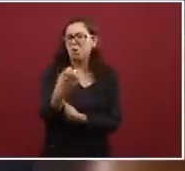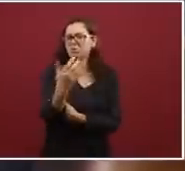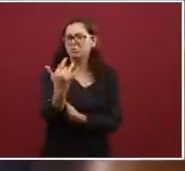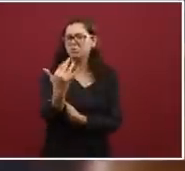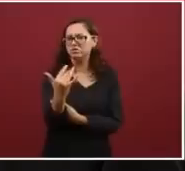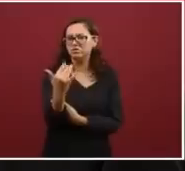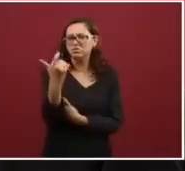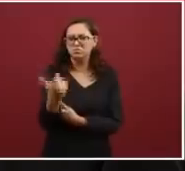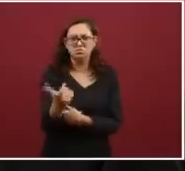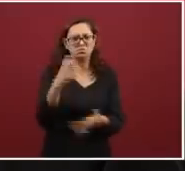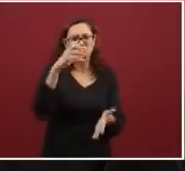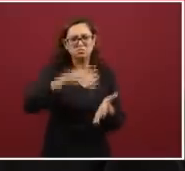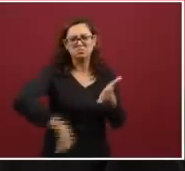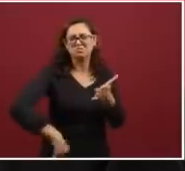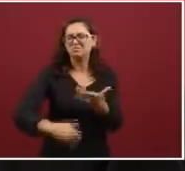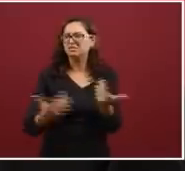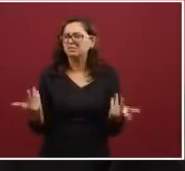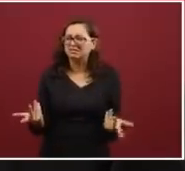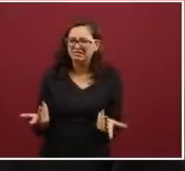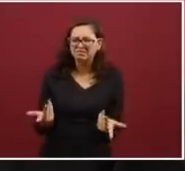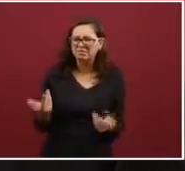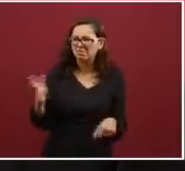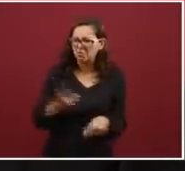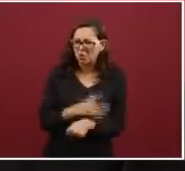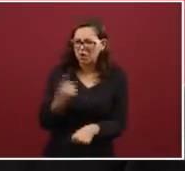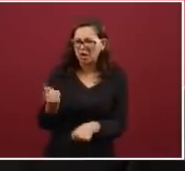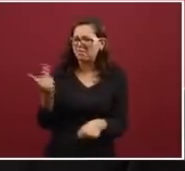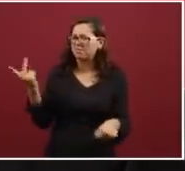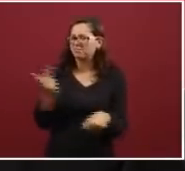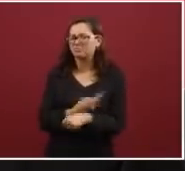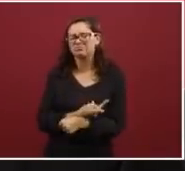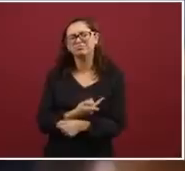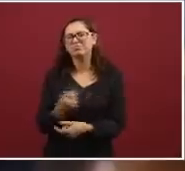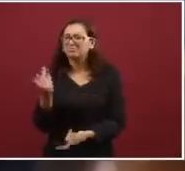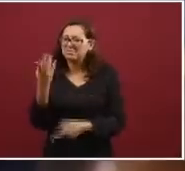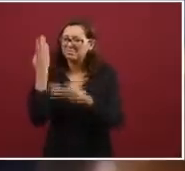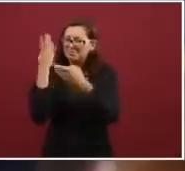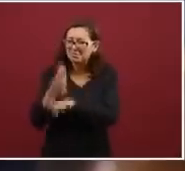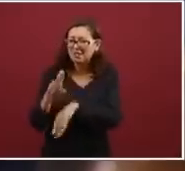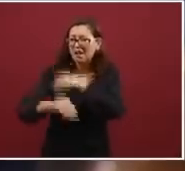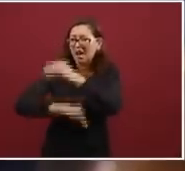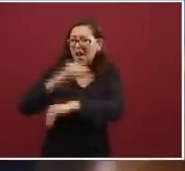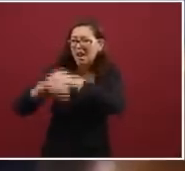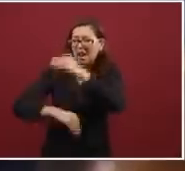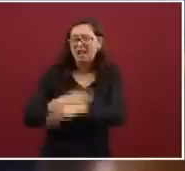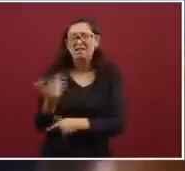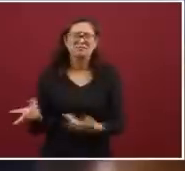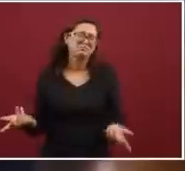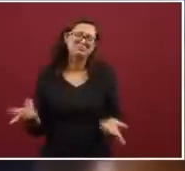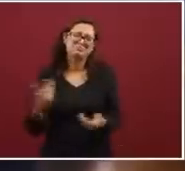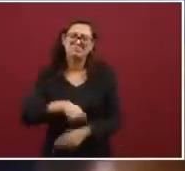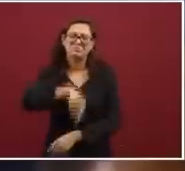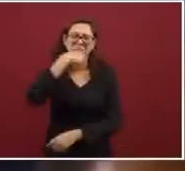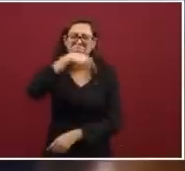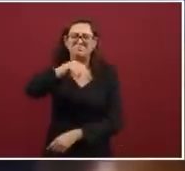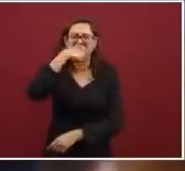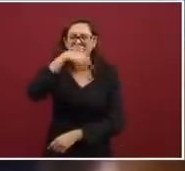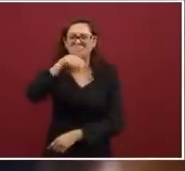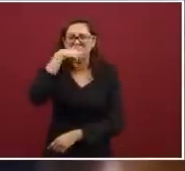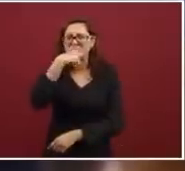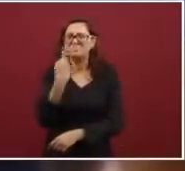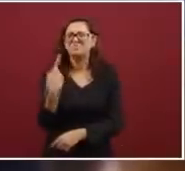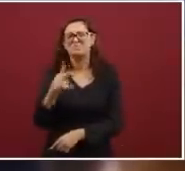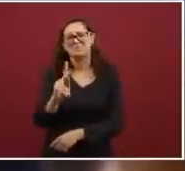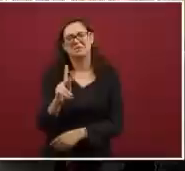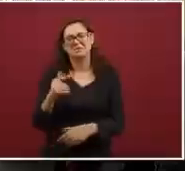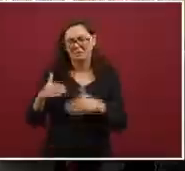banco porque es imposible, ¿no? Entonces, pues yo sé que usted nos dijo que hasta dentro de 3 años, pero pues aunque sea que se autolimiten,